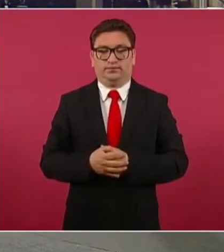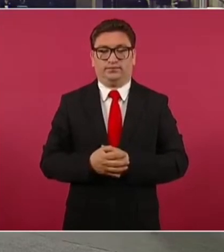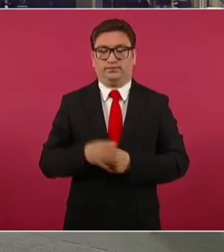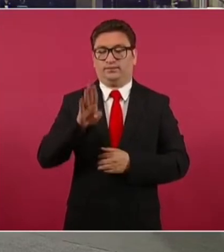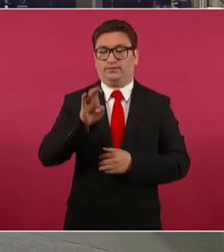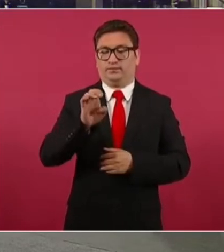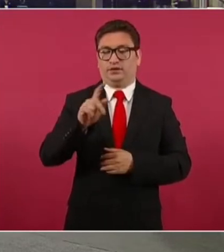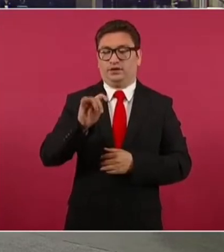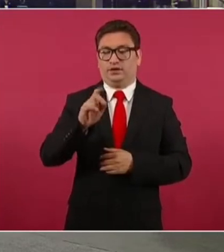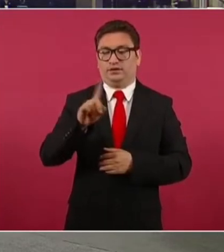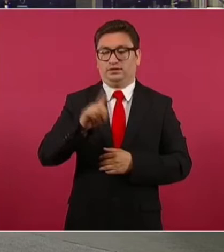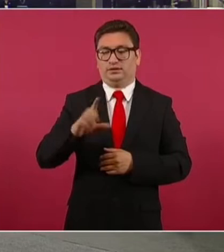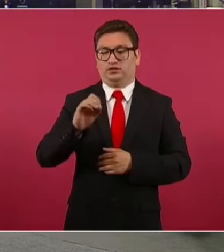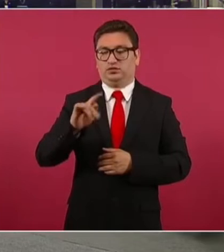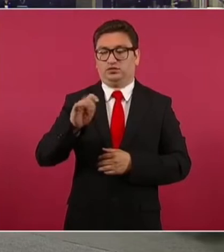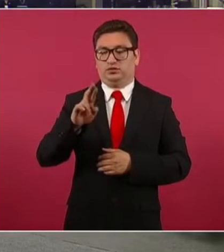Beatriz Contreras.